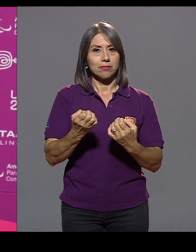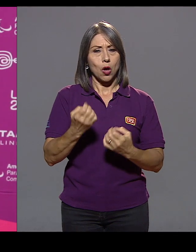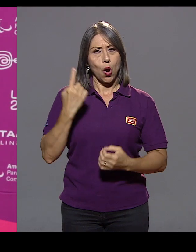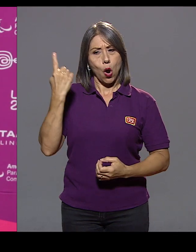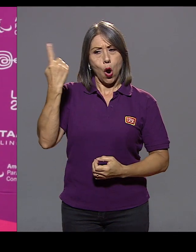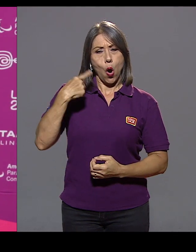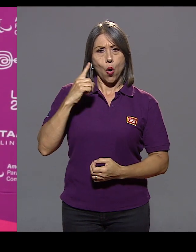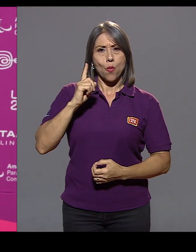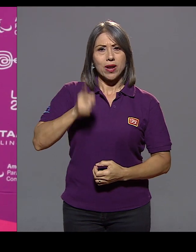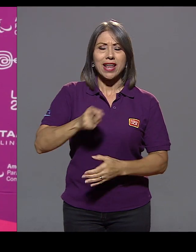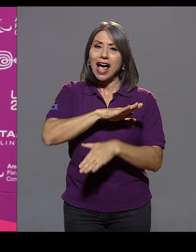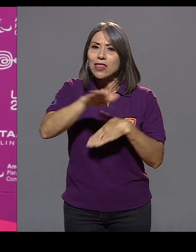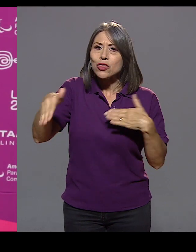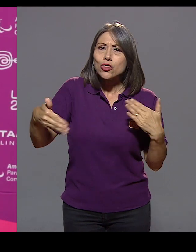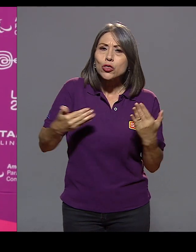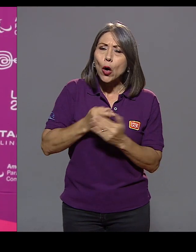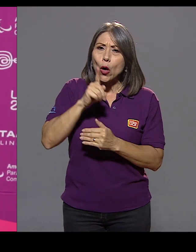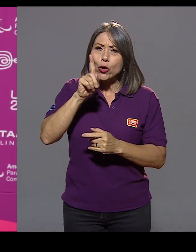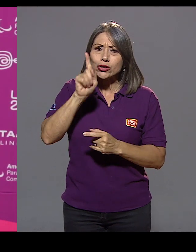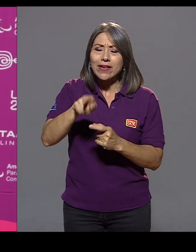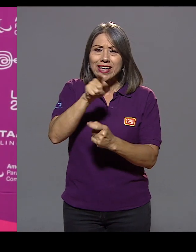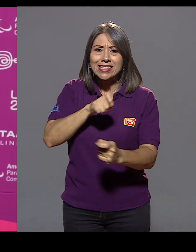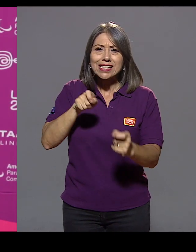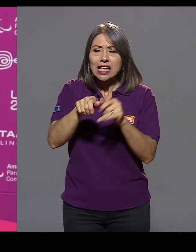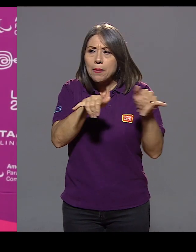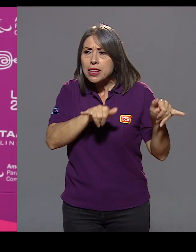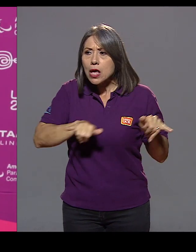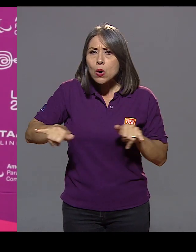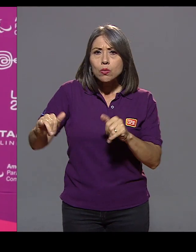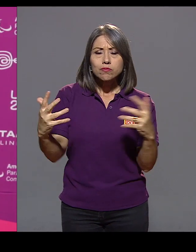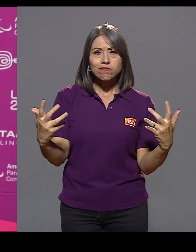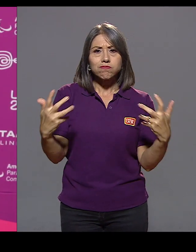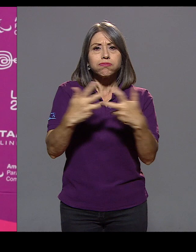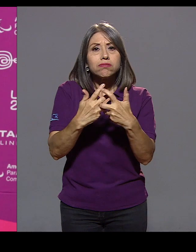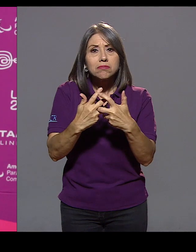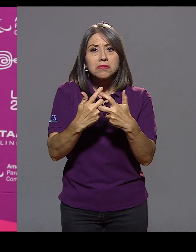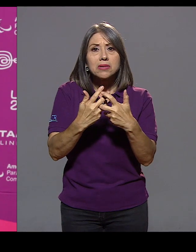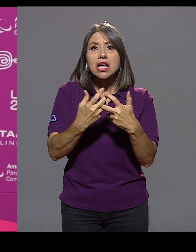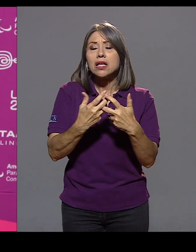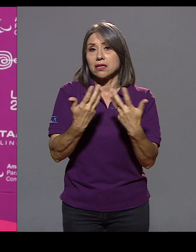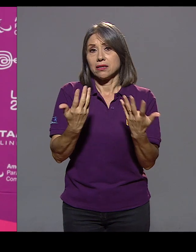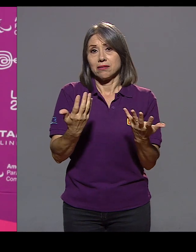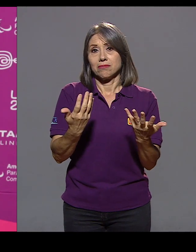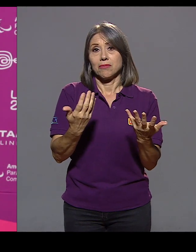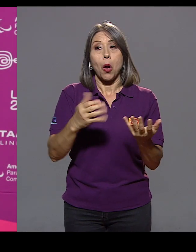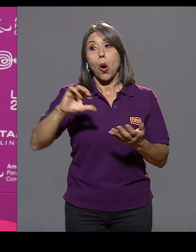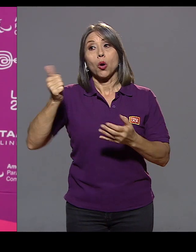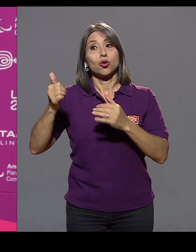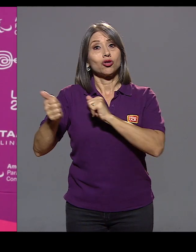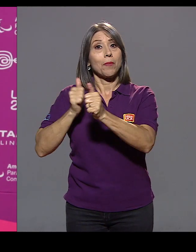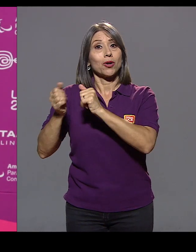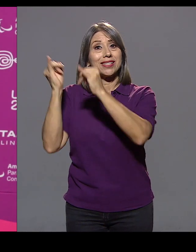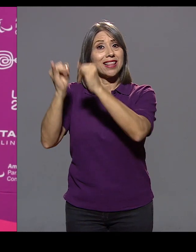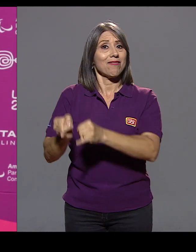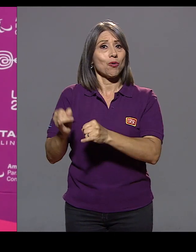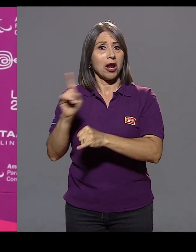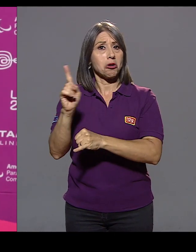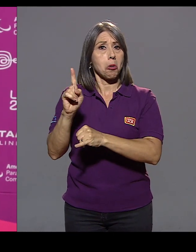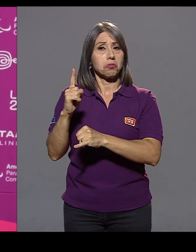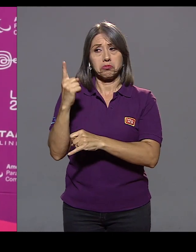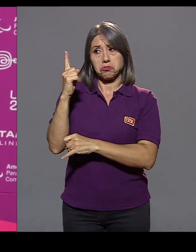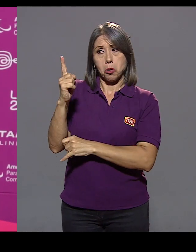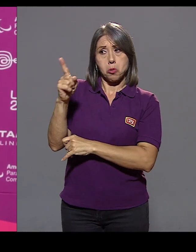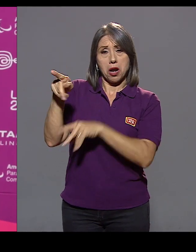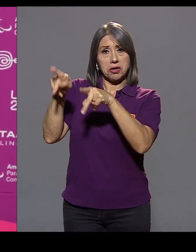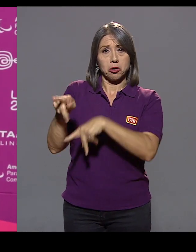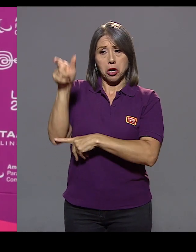nos obliga a que todos tenemos que estar exactamente en la misma sintonía, cosa contraria en un deporte que sea individual, la persona se